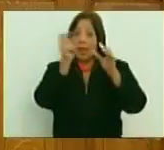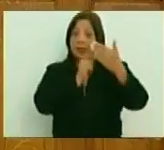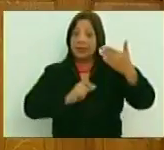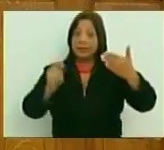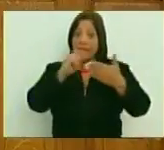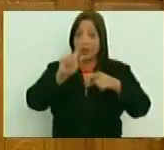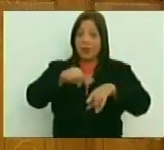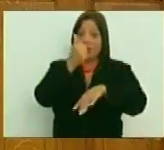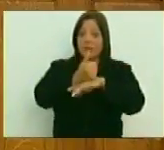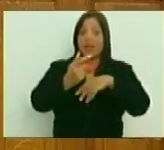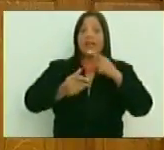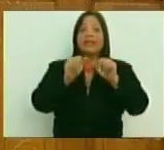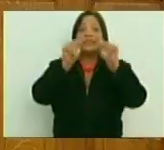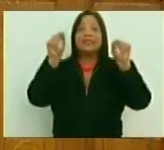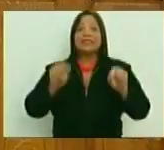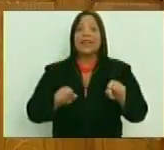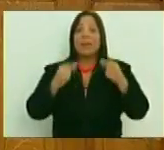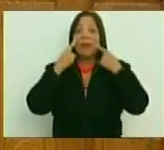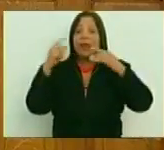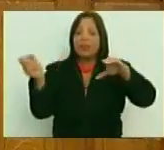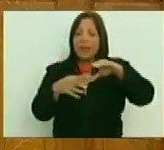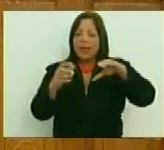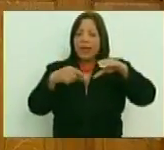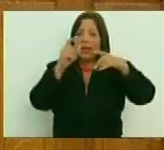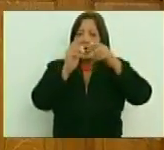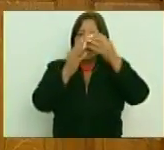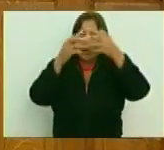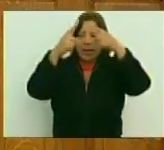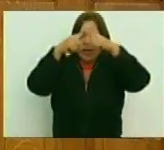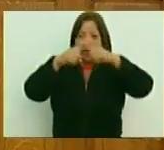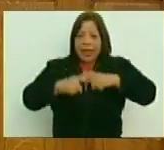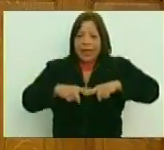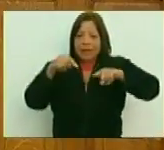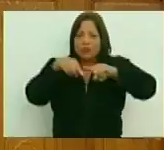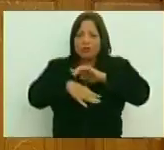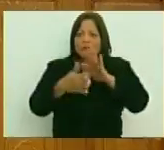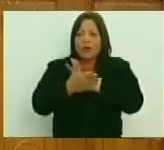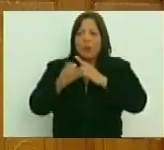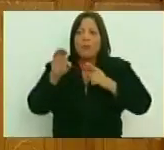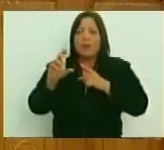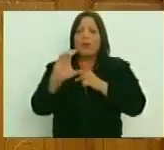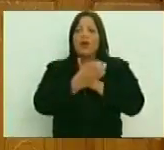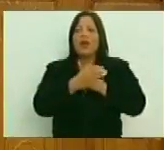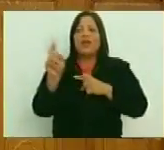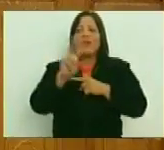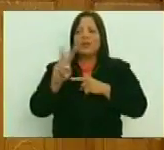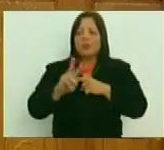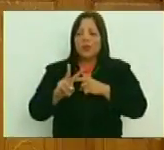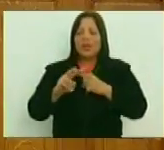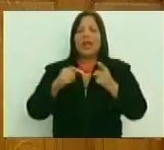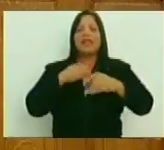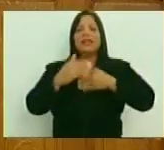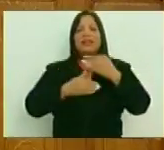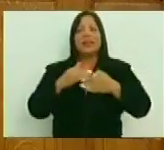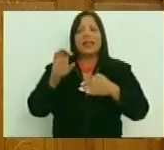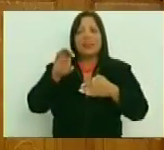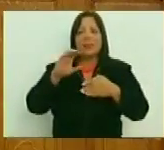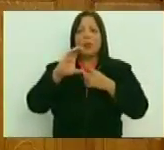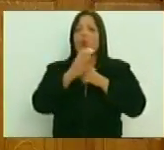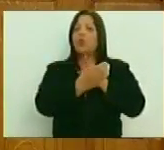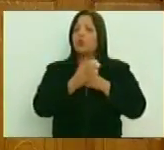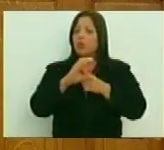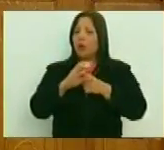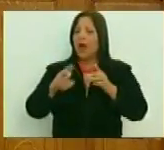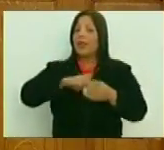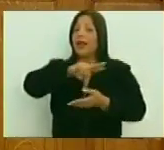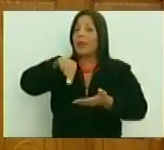de implementación de sistemas de registro del patrimonio cultural de Venezuela como registro único de ese patrimonio cultural de la